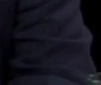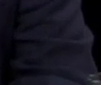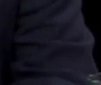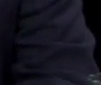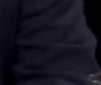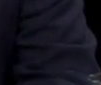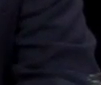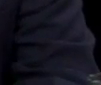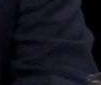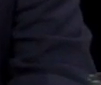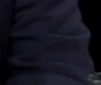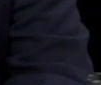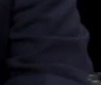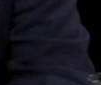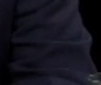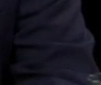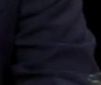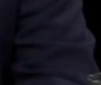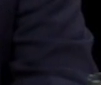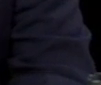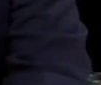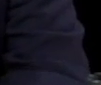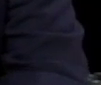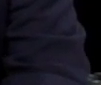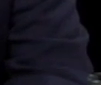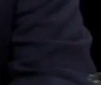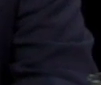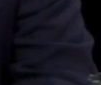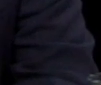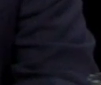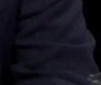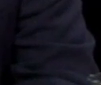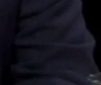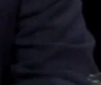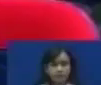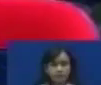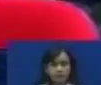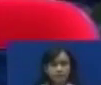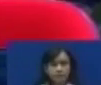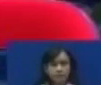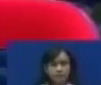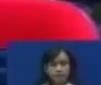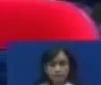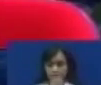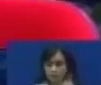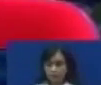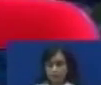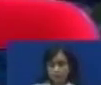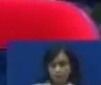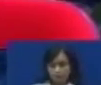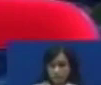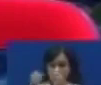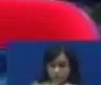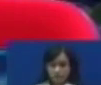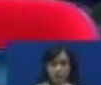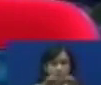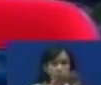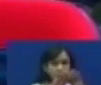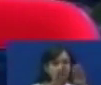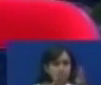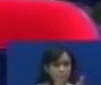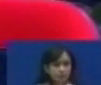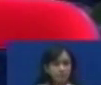se sacrifican sentados por horas en el aire acondicionado de la Asamblea Nacional. Los diputados, las diputadas,